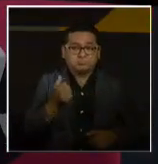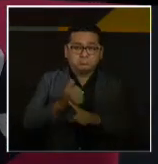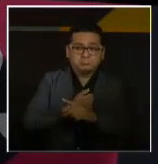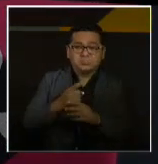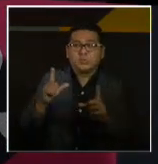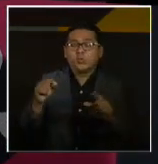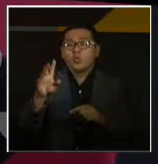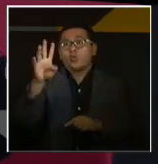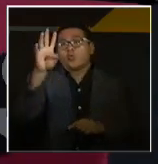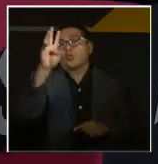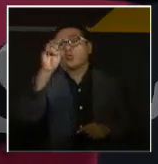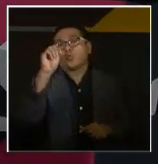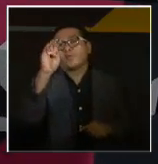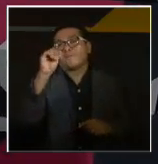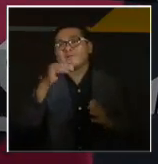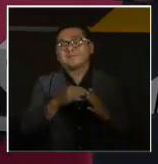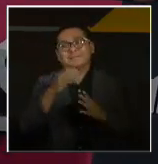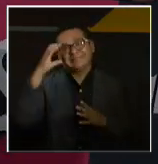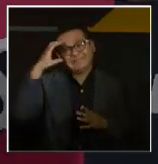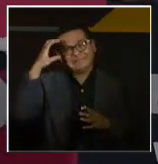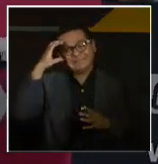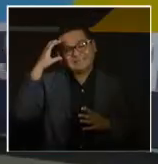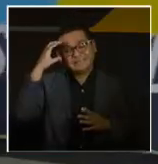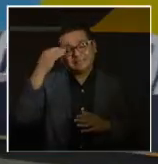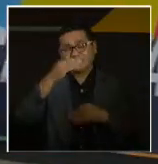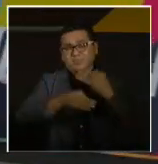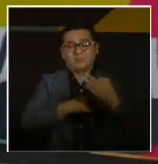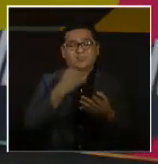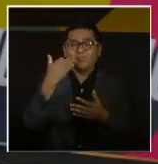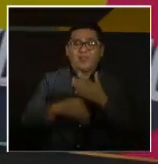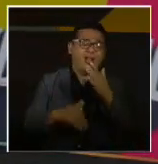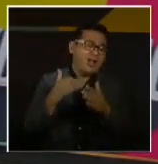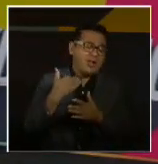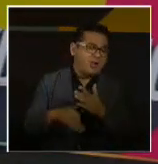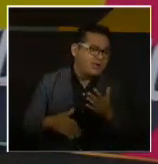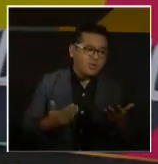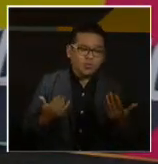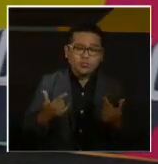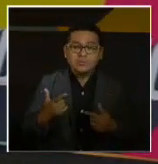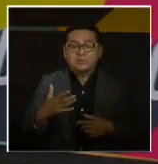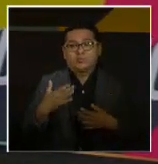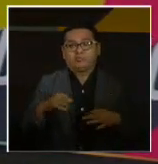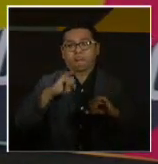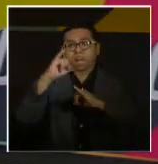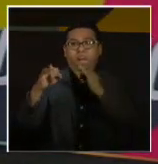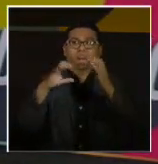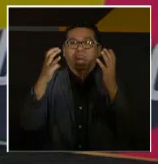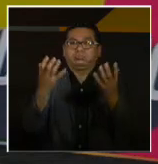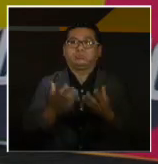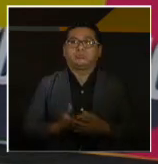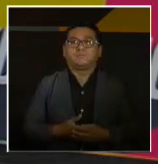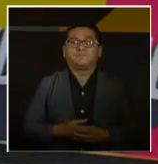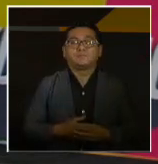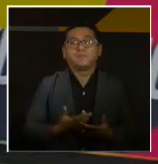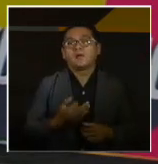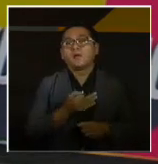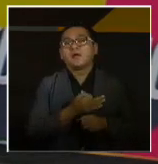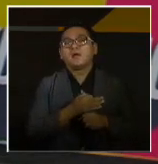un déficit de 9,000 camas en todo el estado. Son estándares internacionales.